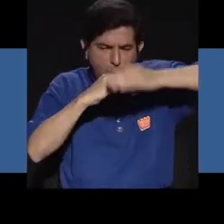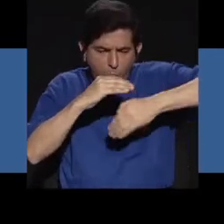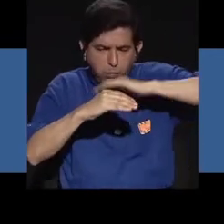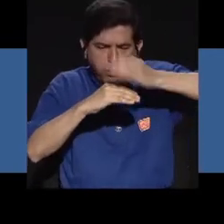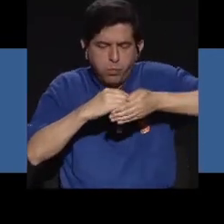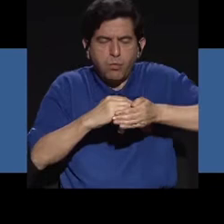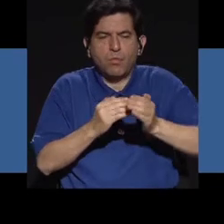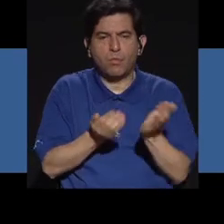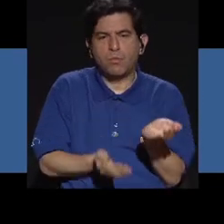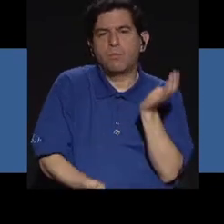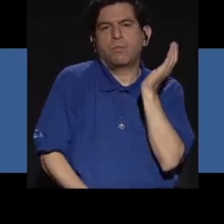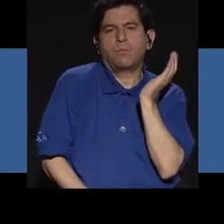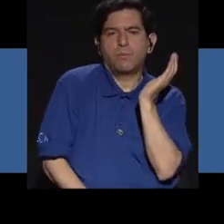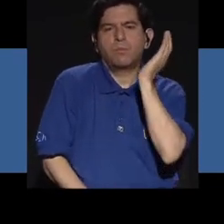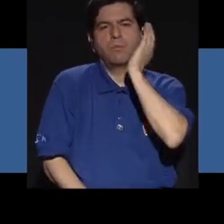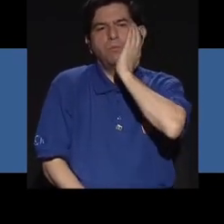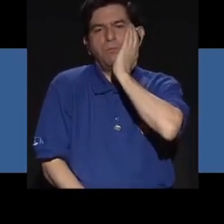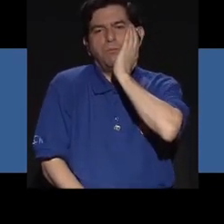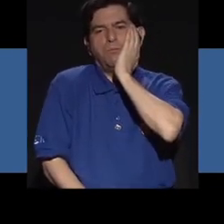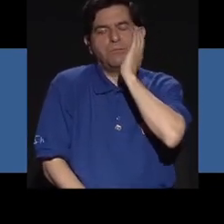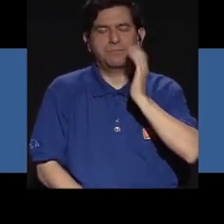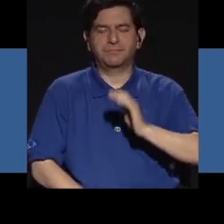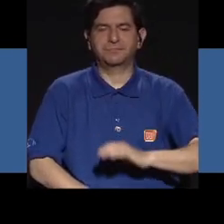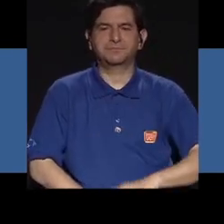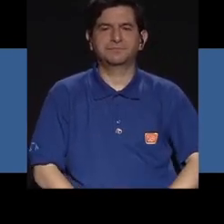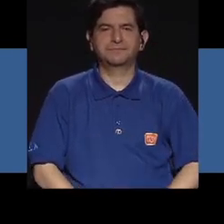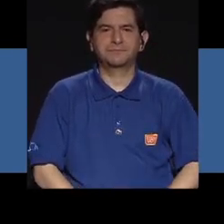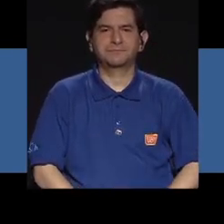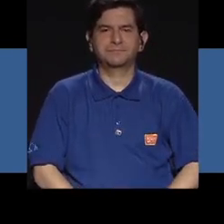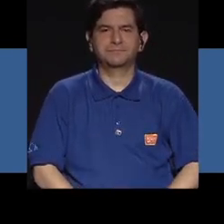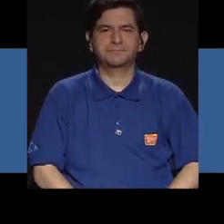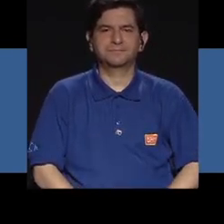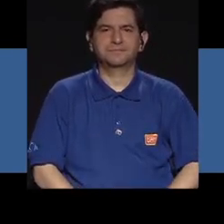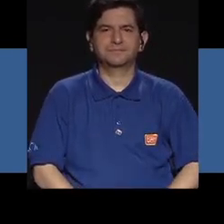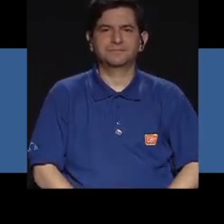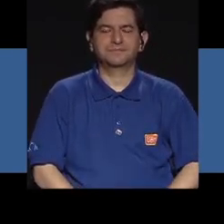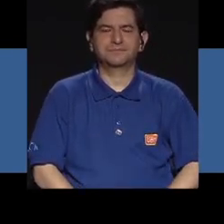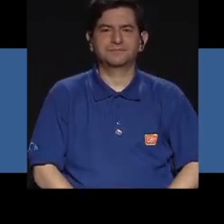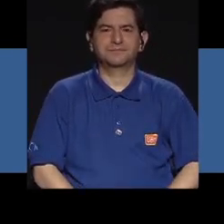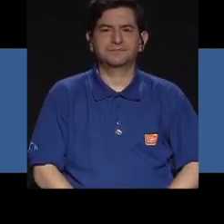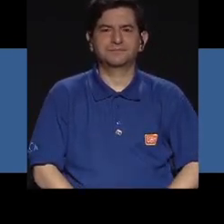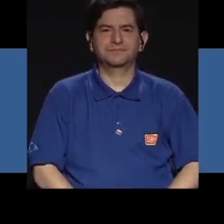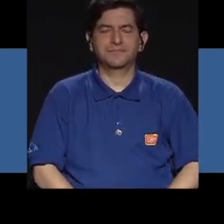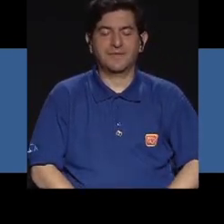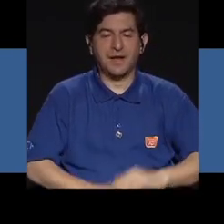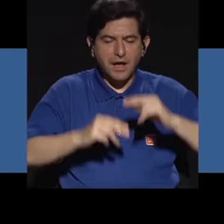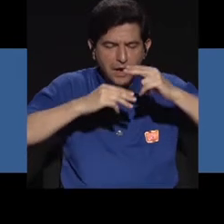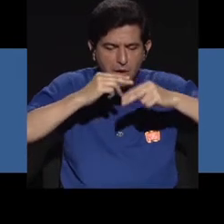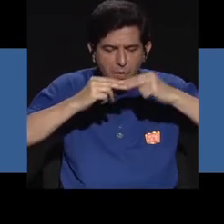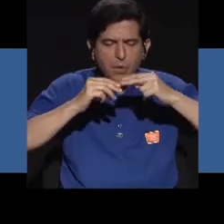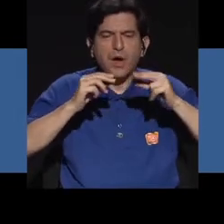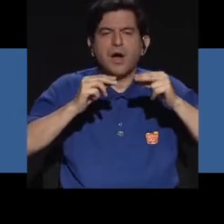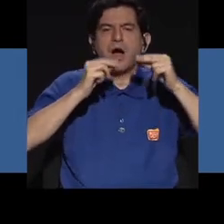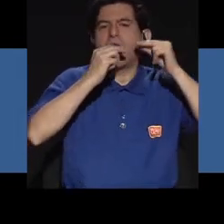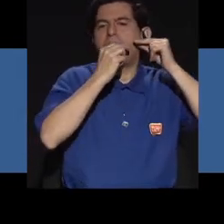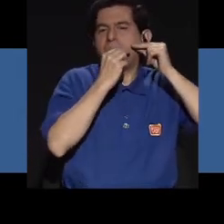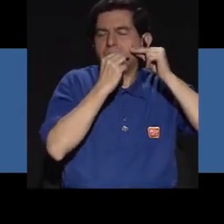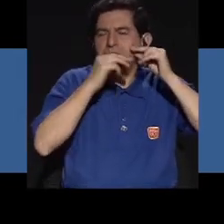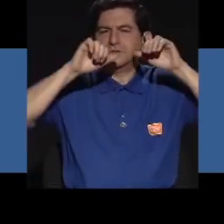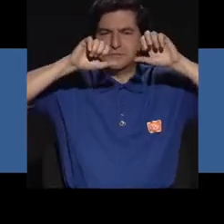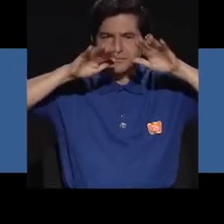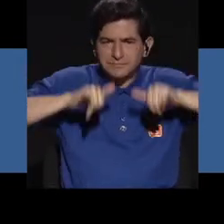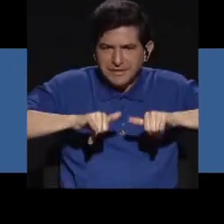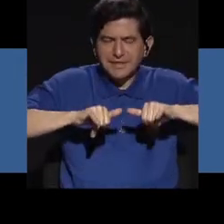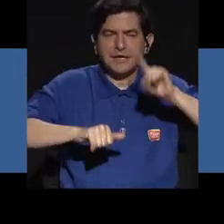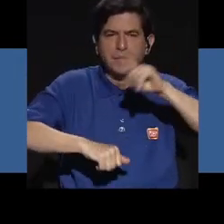un paño o alguna compresa fría por fuera de la boca, en el área tratada. Mantenga mordida la gasa que se le colocó